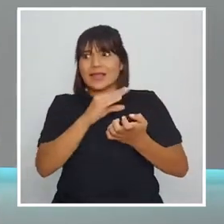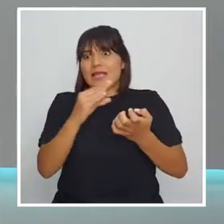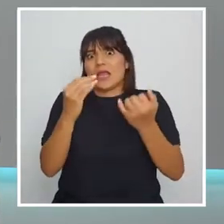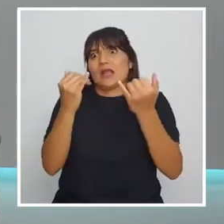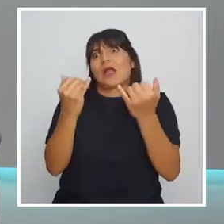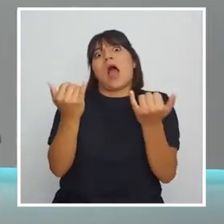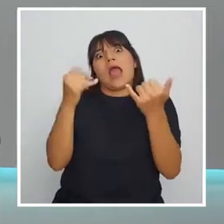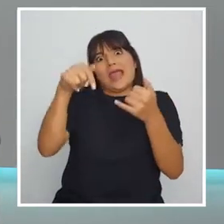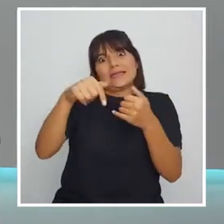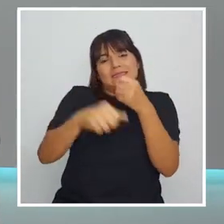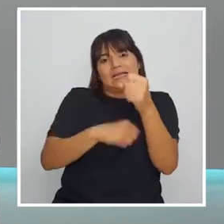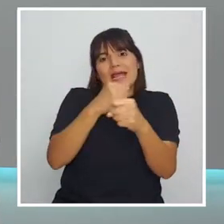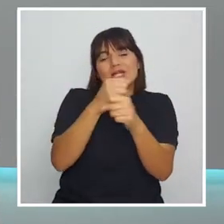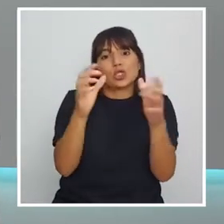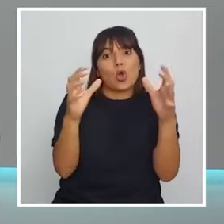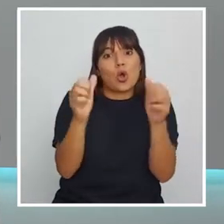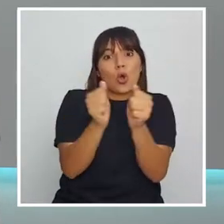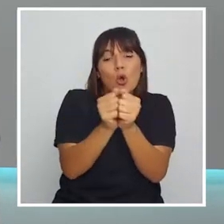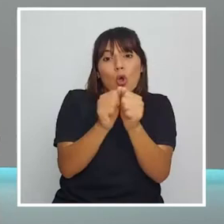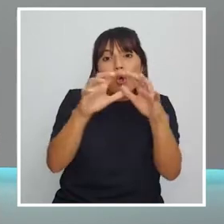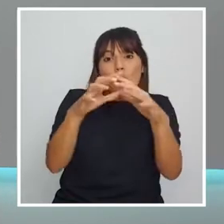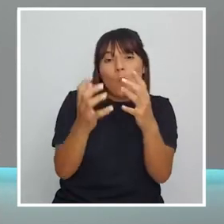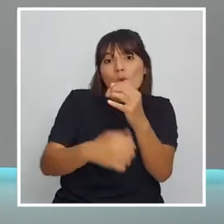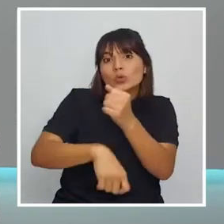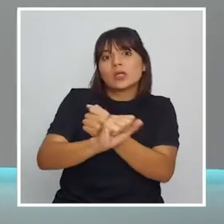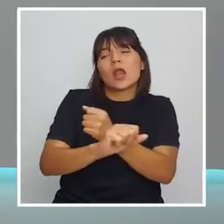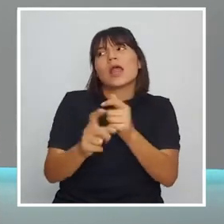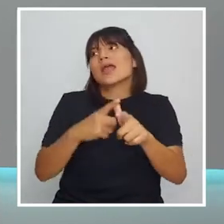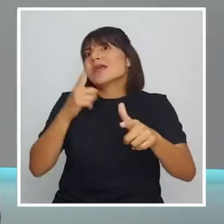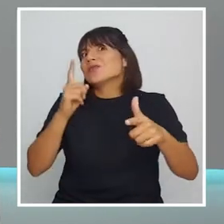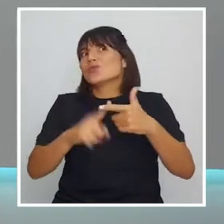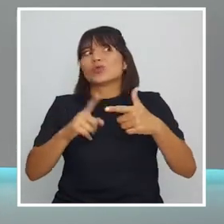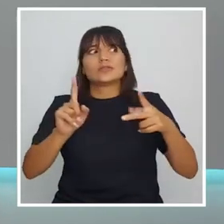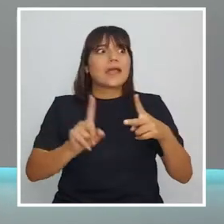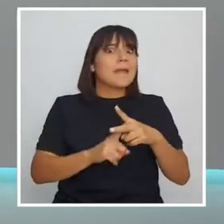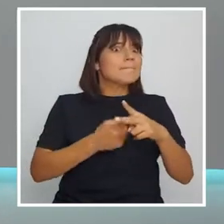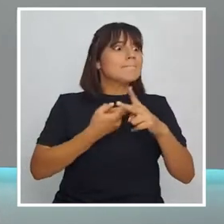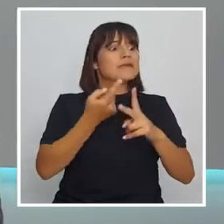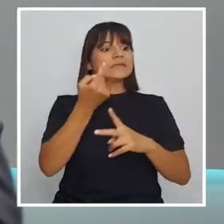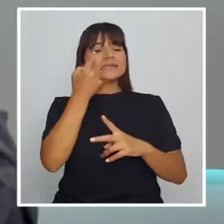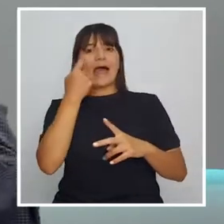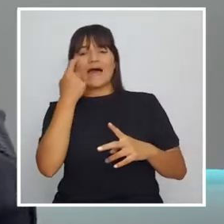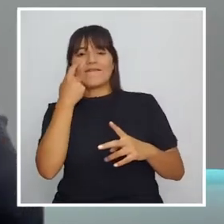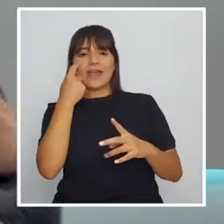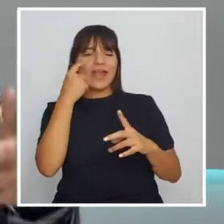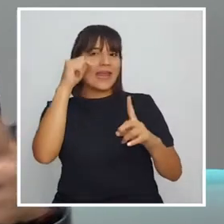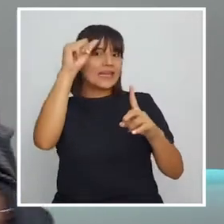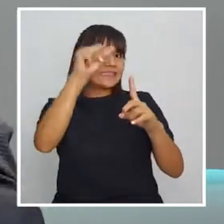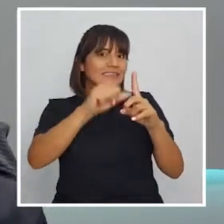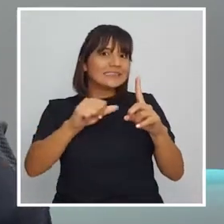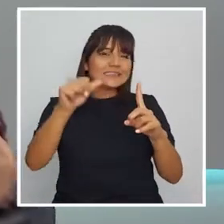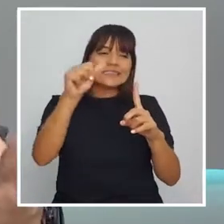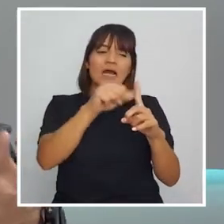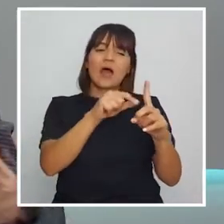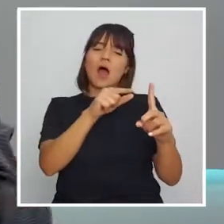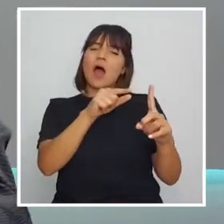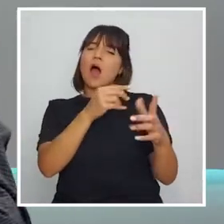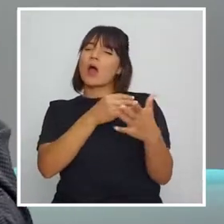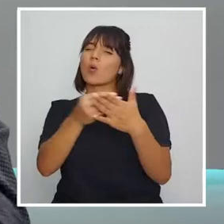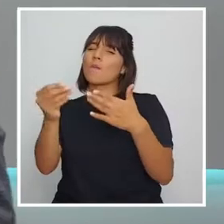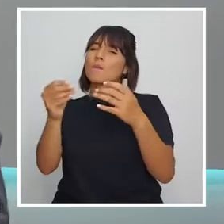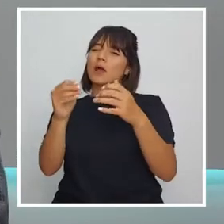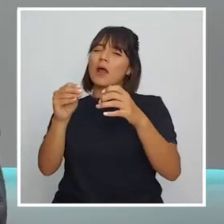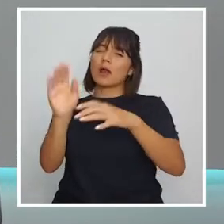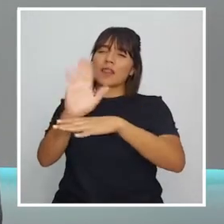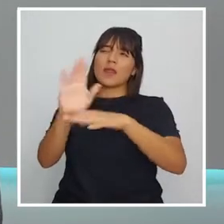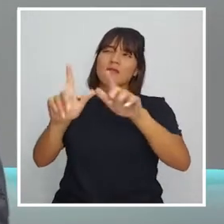ser este año, uno comienza a ver ese salario, ese aguinaldo, en forma de una pantalla bien grande como esta